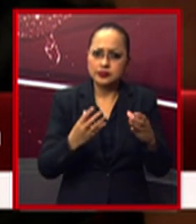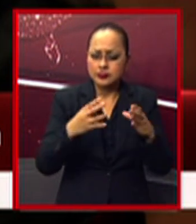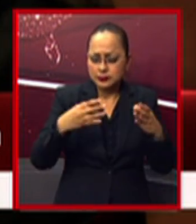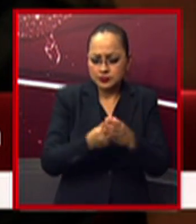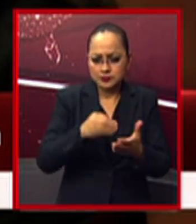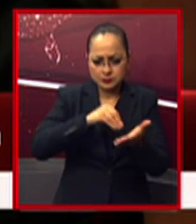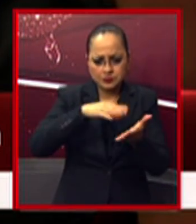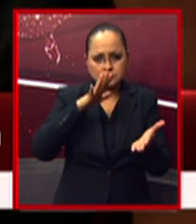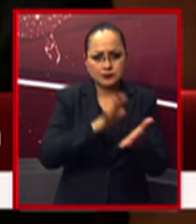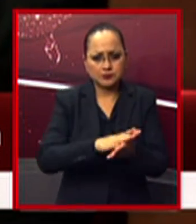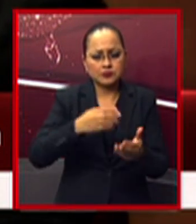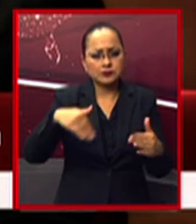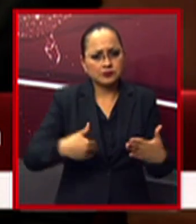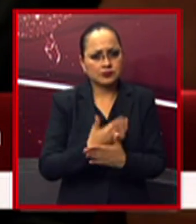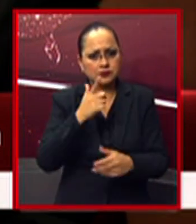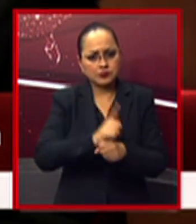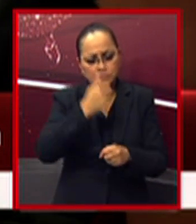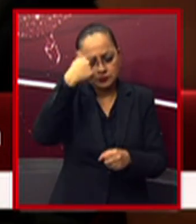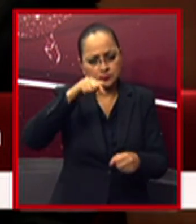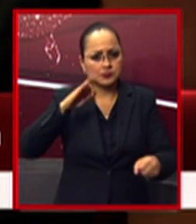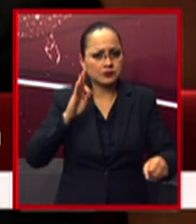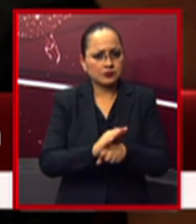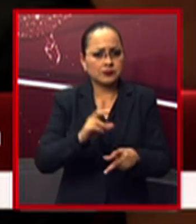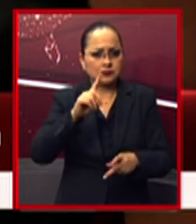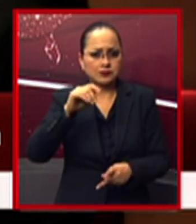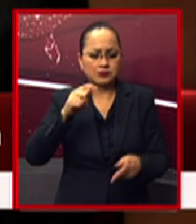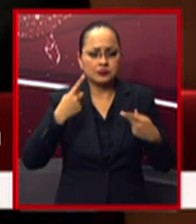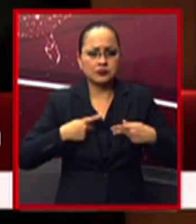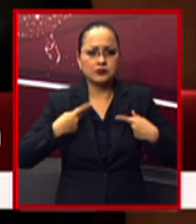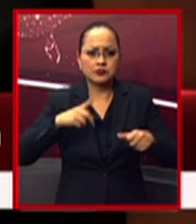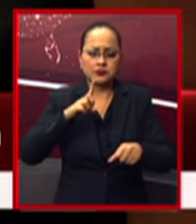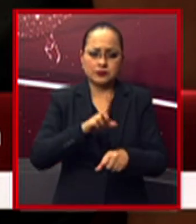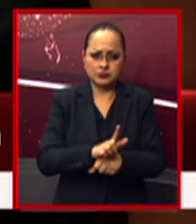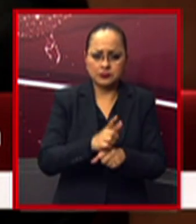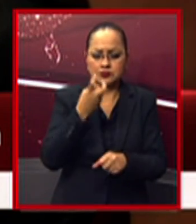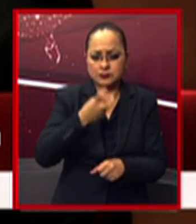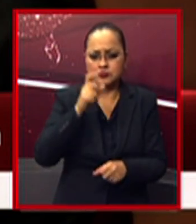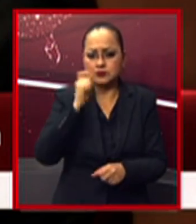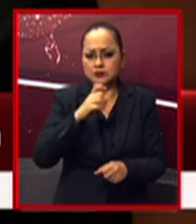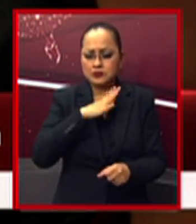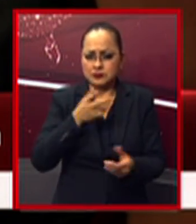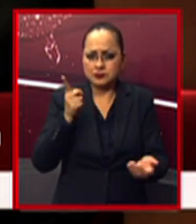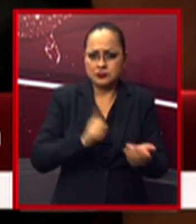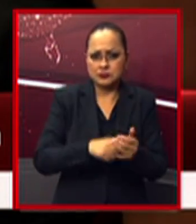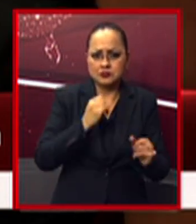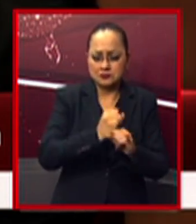Registro Nacional de Protección de Datos Personales como una aplicación informática.